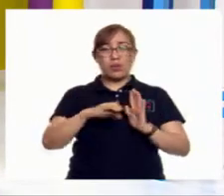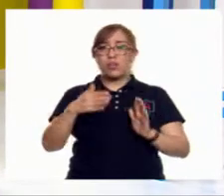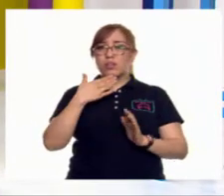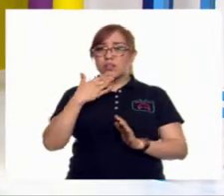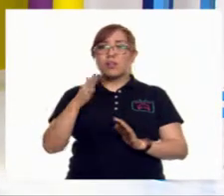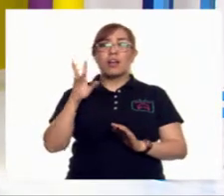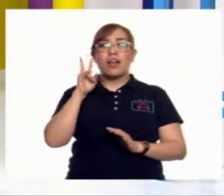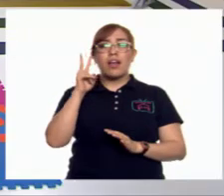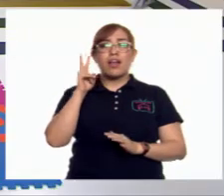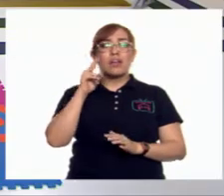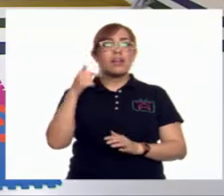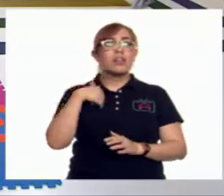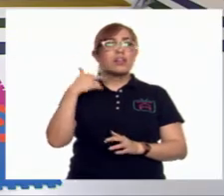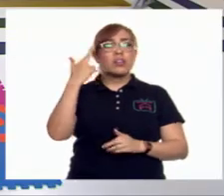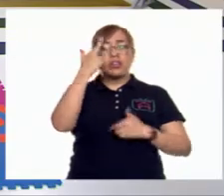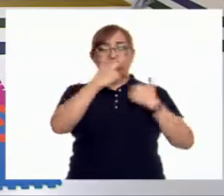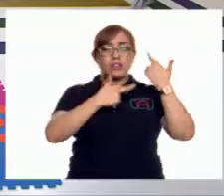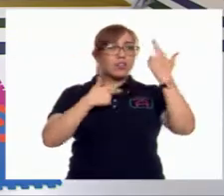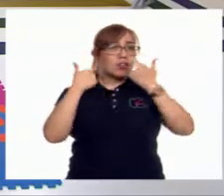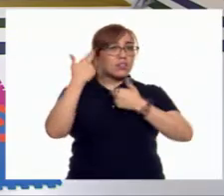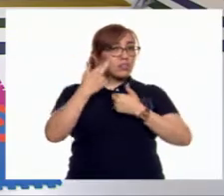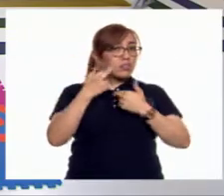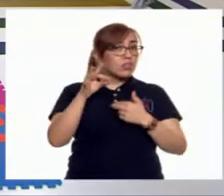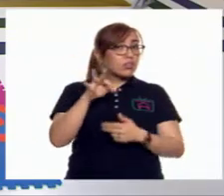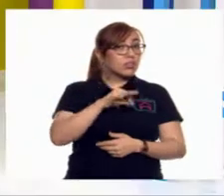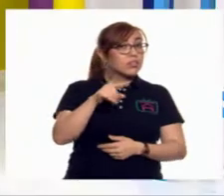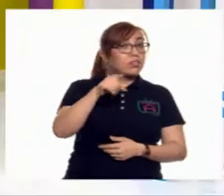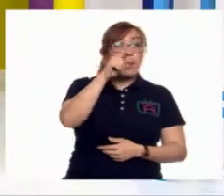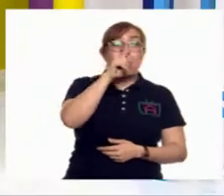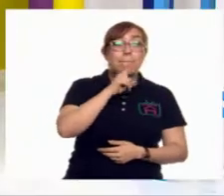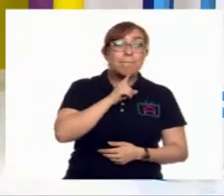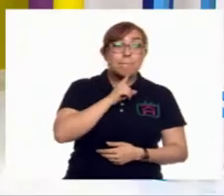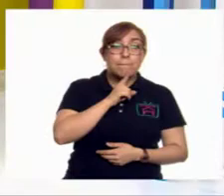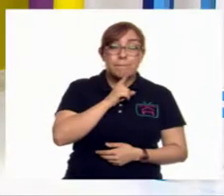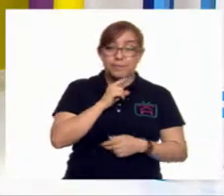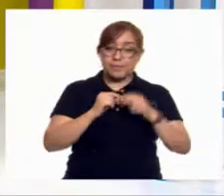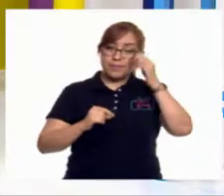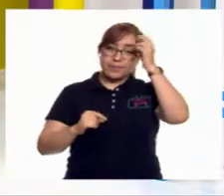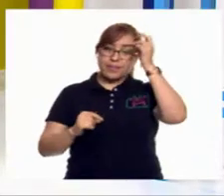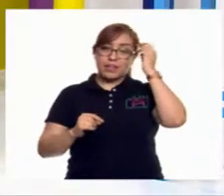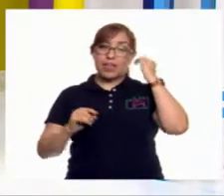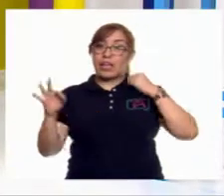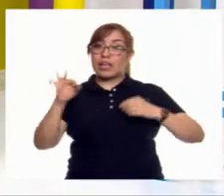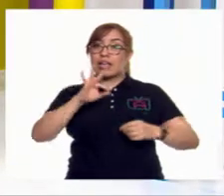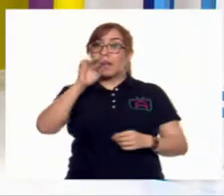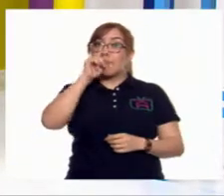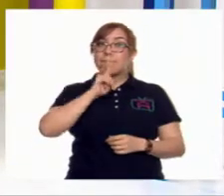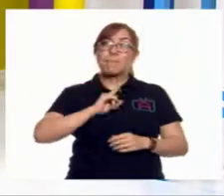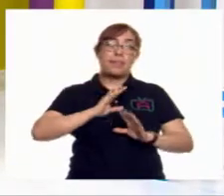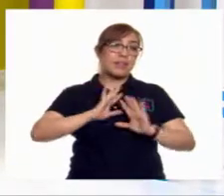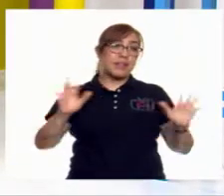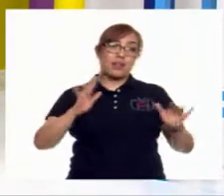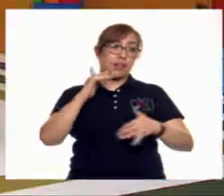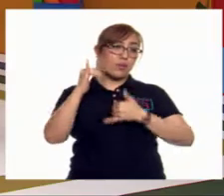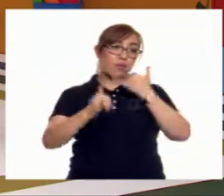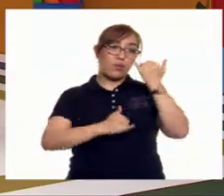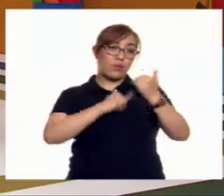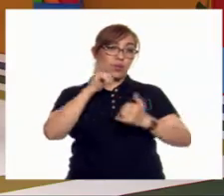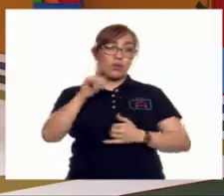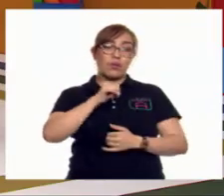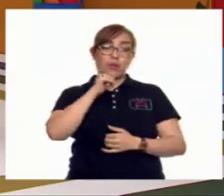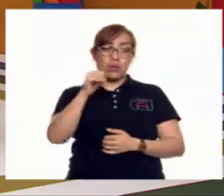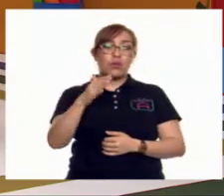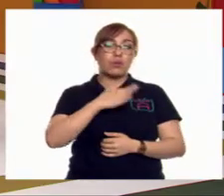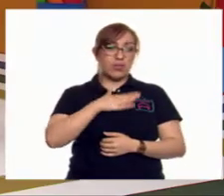voy a revisar, a ver si es cierto. ¿Y si no es cierto? Y si no es cierto, pues entonces ya no juego. Bueno, me parece